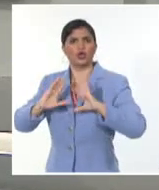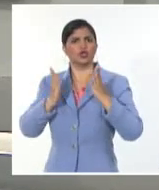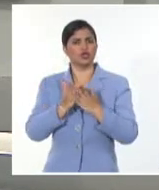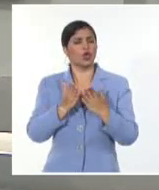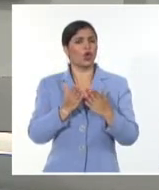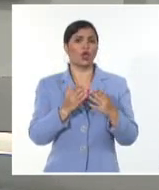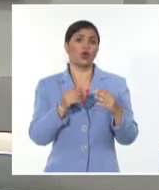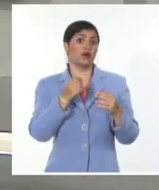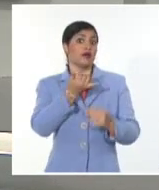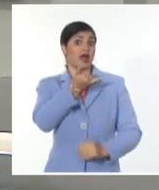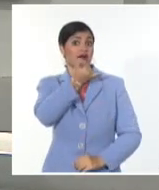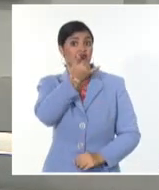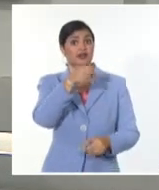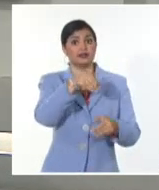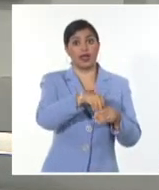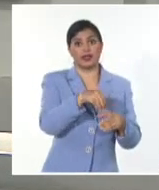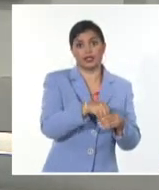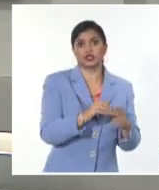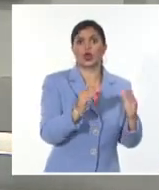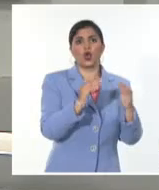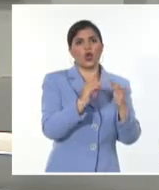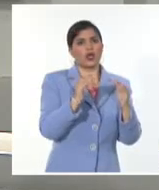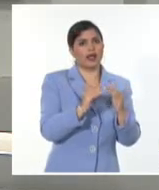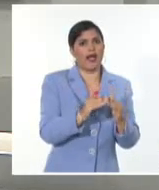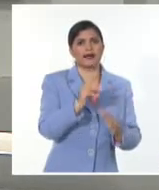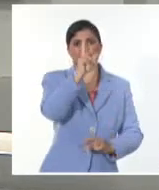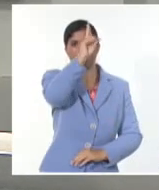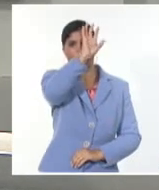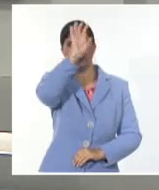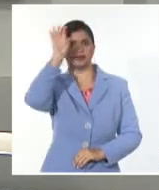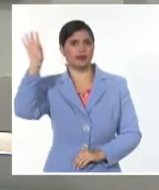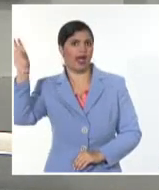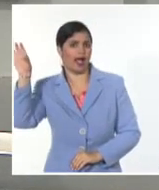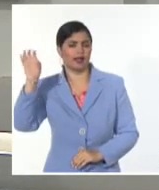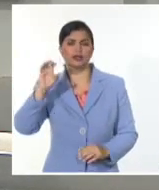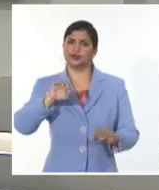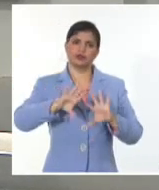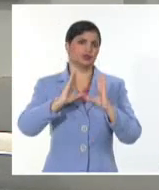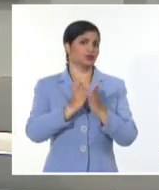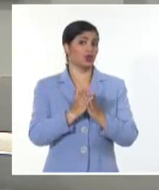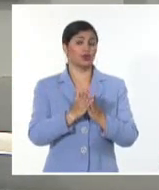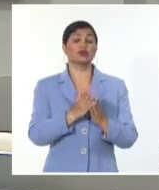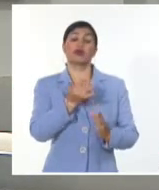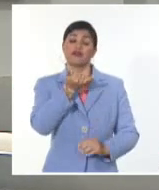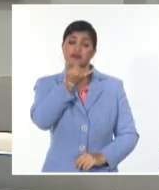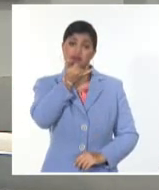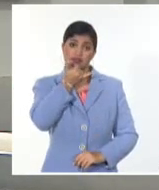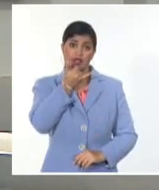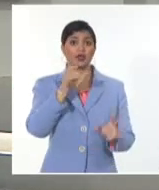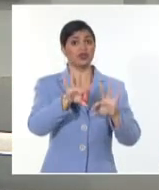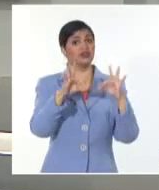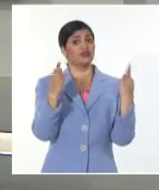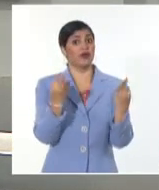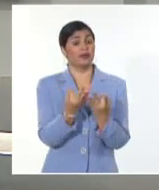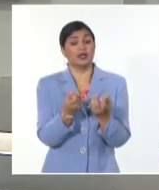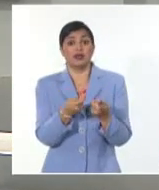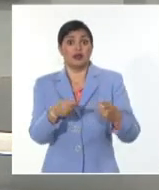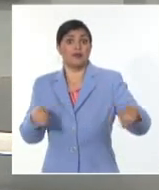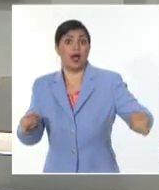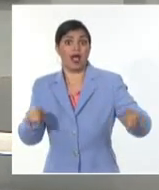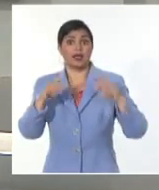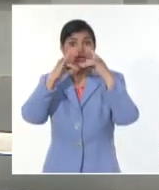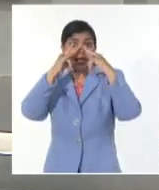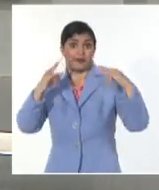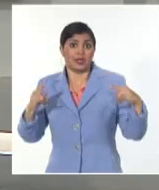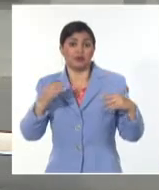¿Y por qué entonces los crímenes denunciados y documentados por todo el mundo que cometen las fuerzas israelíes no son etiquetadas ni de